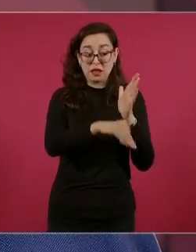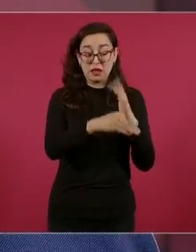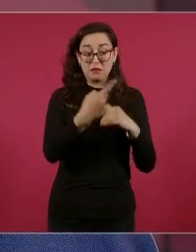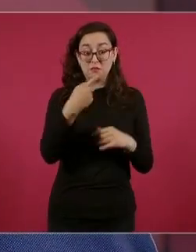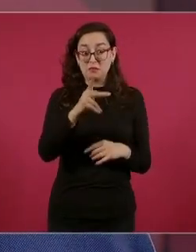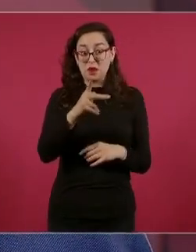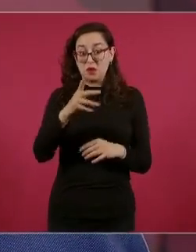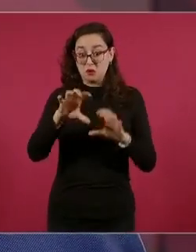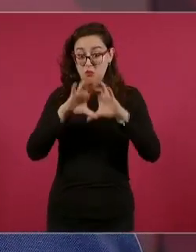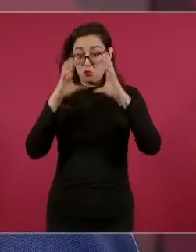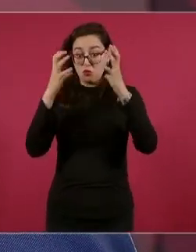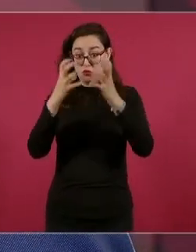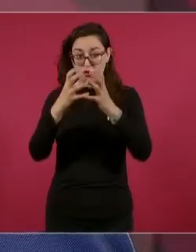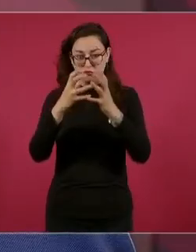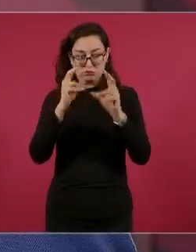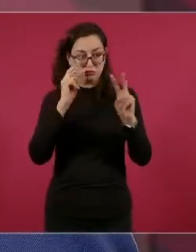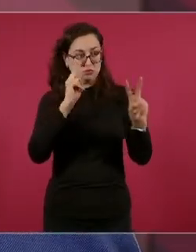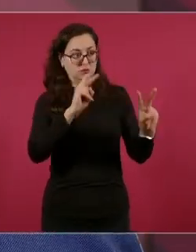en el mundo